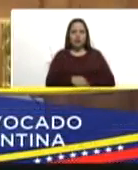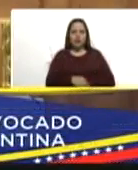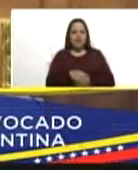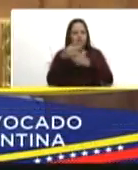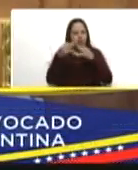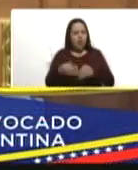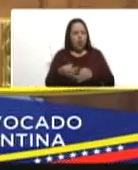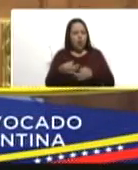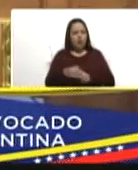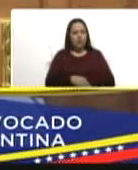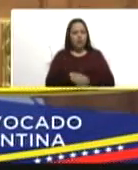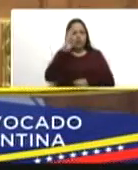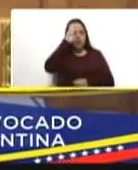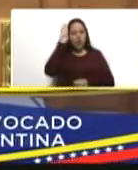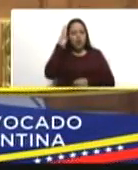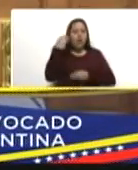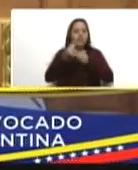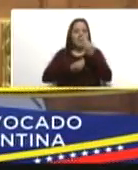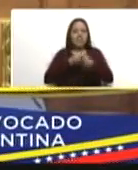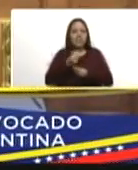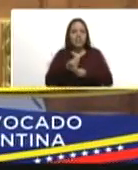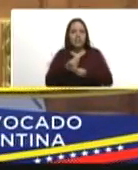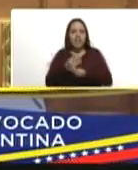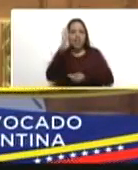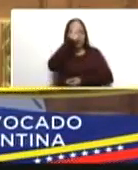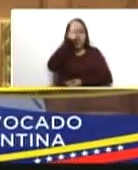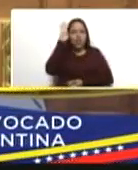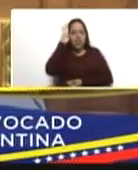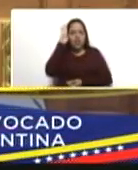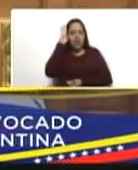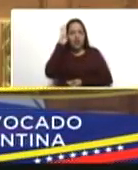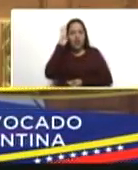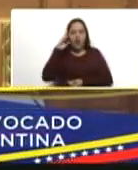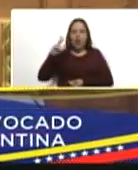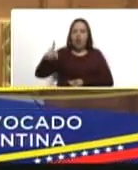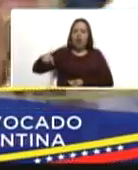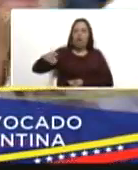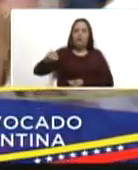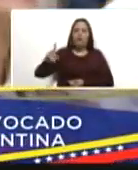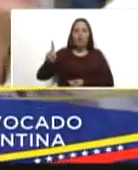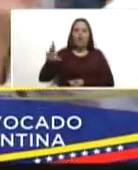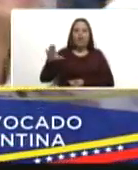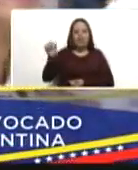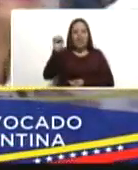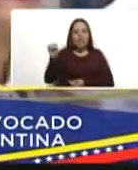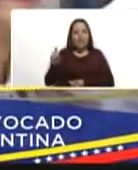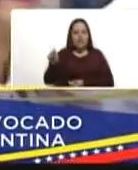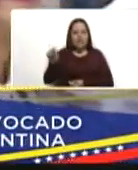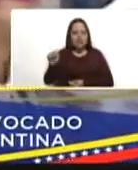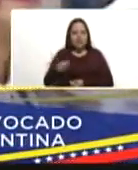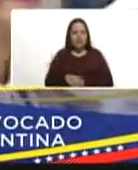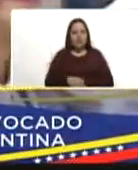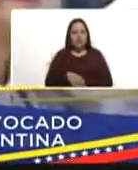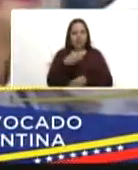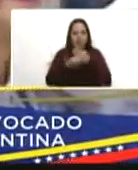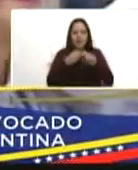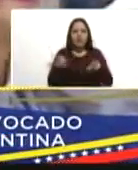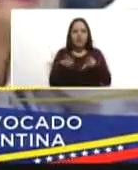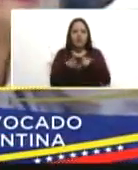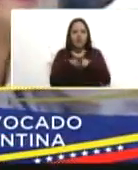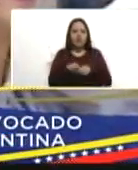va estrenar Dios dado podcast también entra el podcast Dios dado cabello